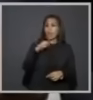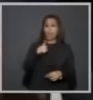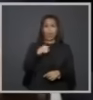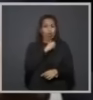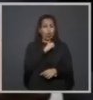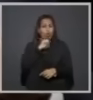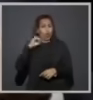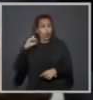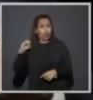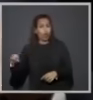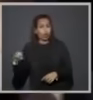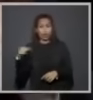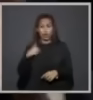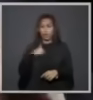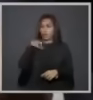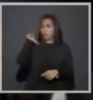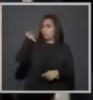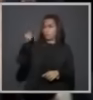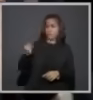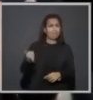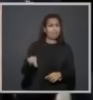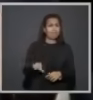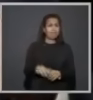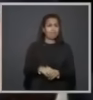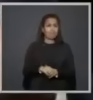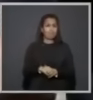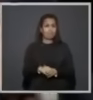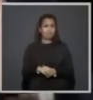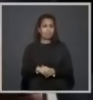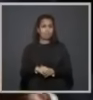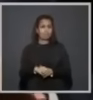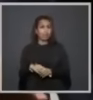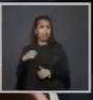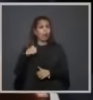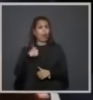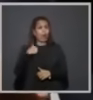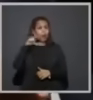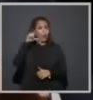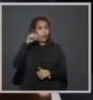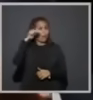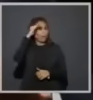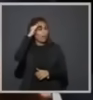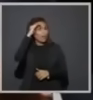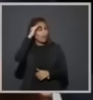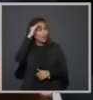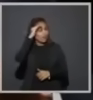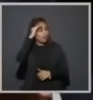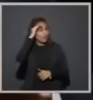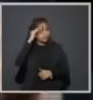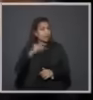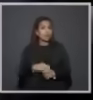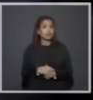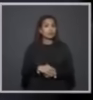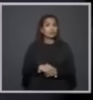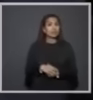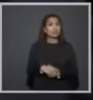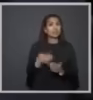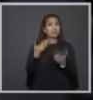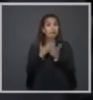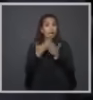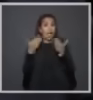odio, ni siquiera estoy pensando que ahora que vamos